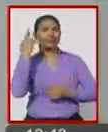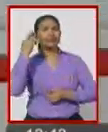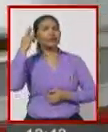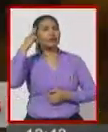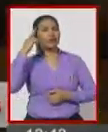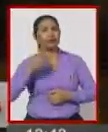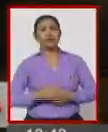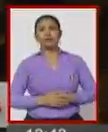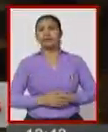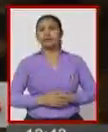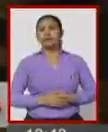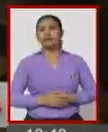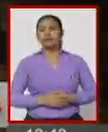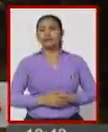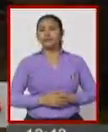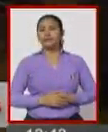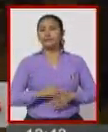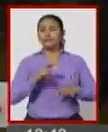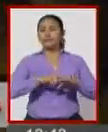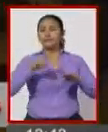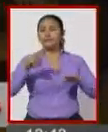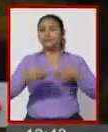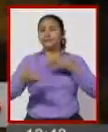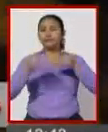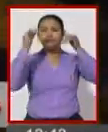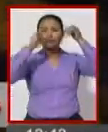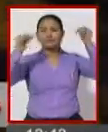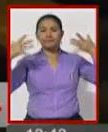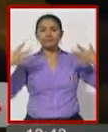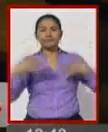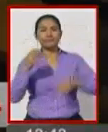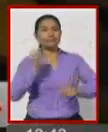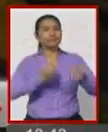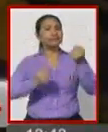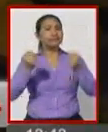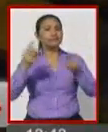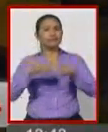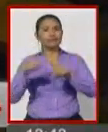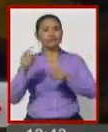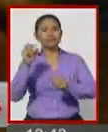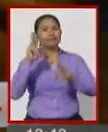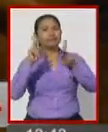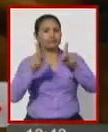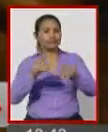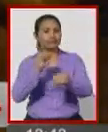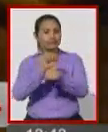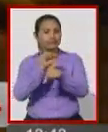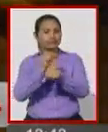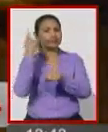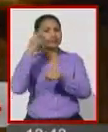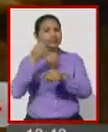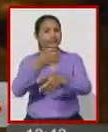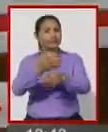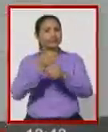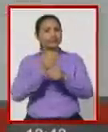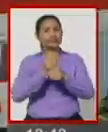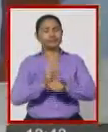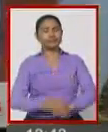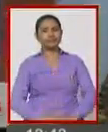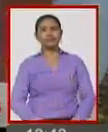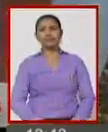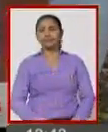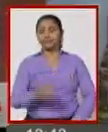causas. Una red saltó de un camión cerca al matadero causando temor en los conductores y muchas personas trabajaron para